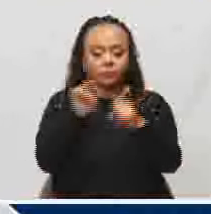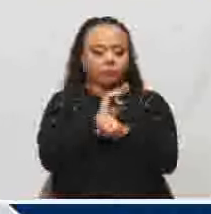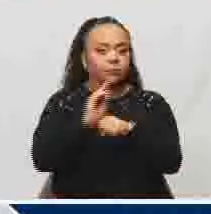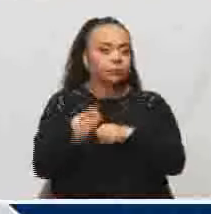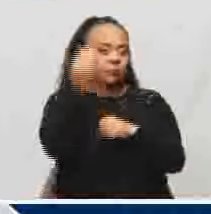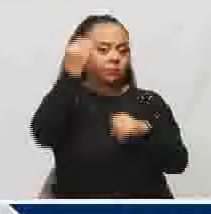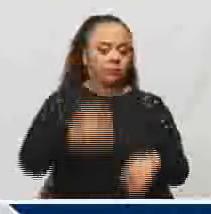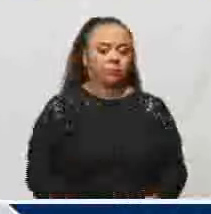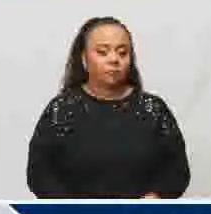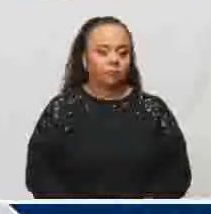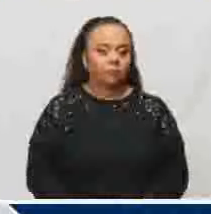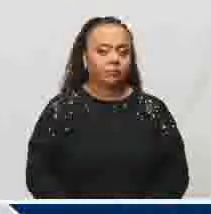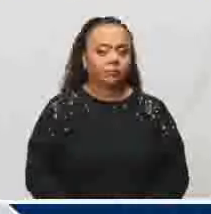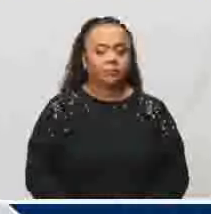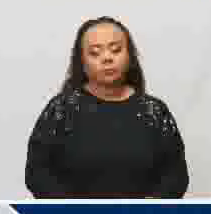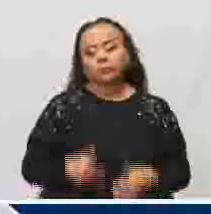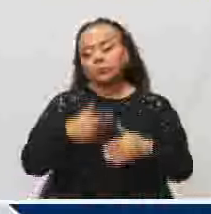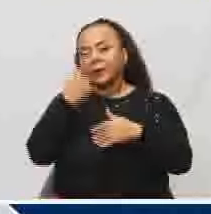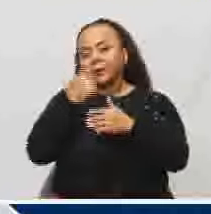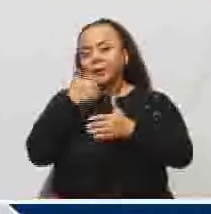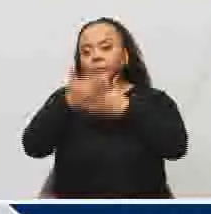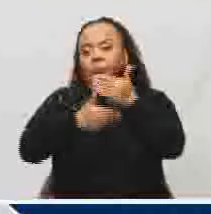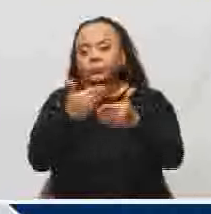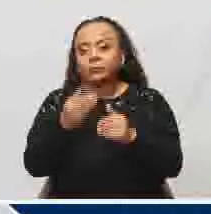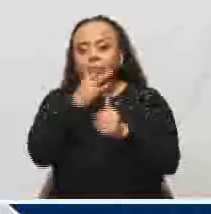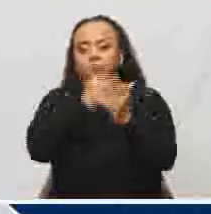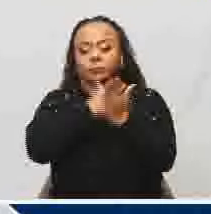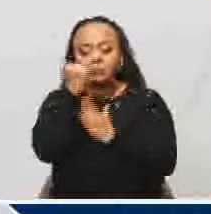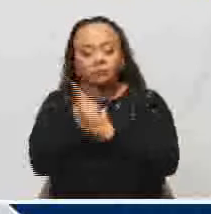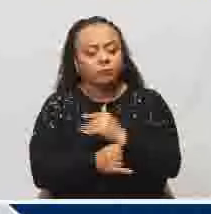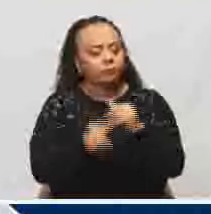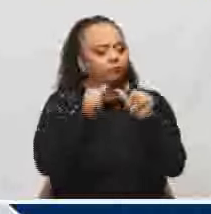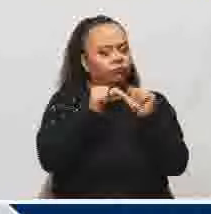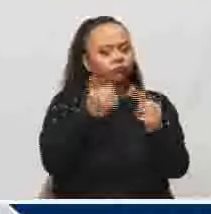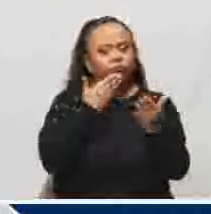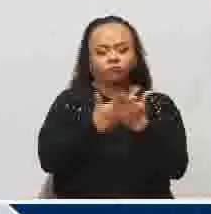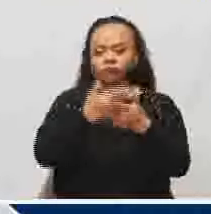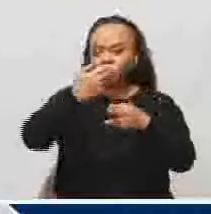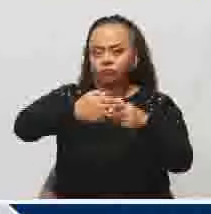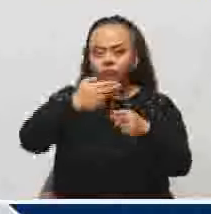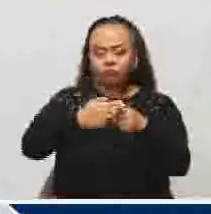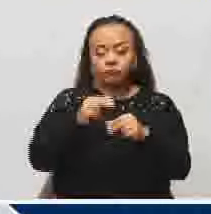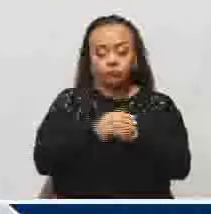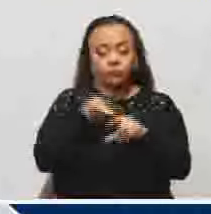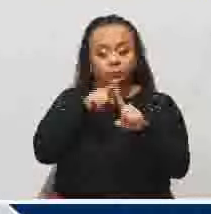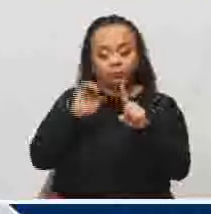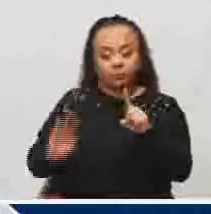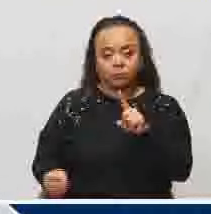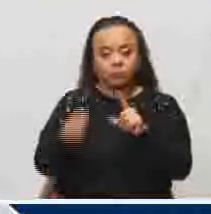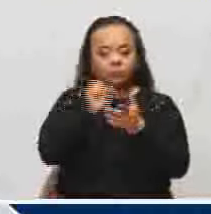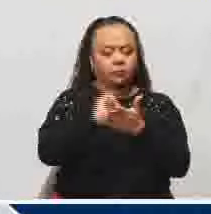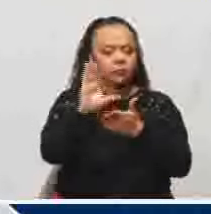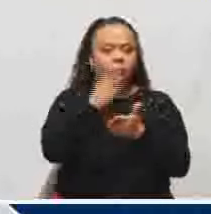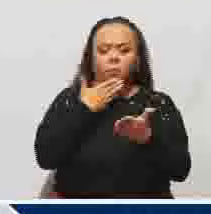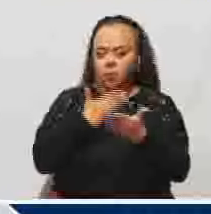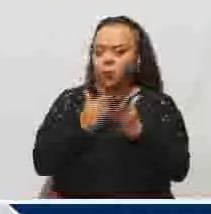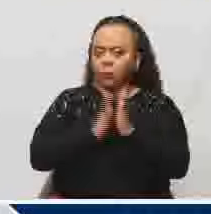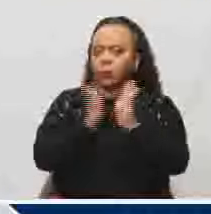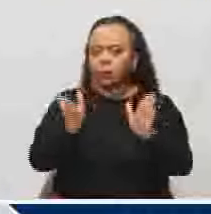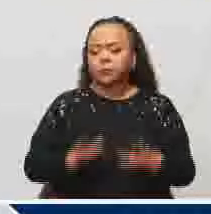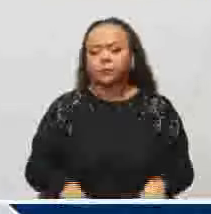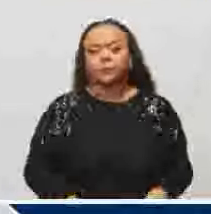usan jóvenes un proceso y un proyecto ahí y los han mantenido han sacado muy buenos nombres de la cantera o sea lo de San Carlos es muy bueno en